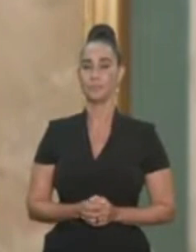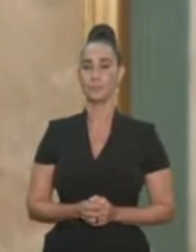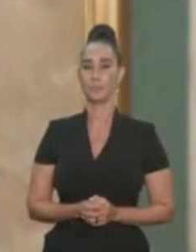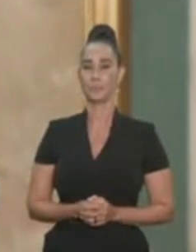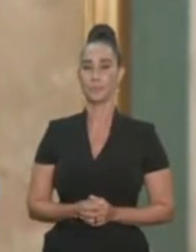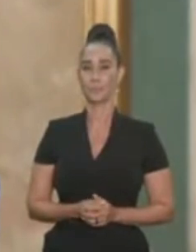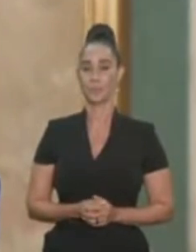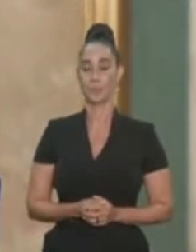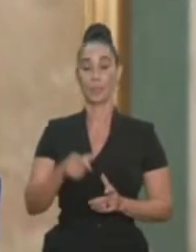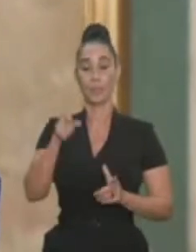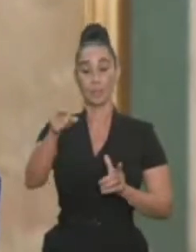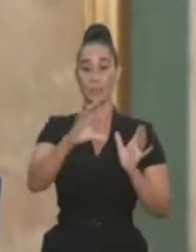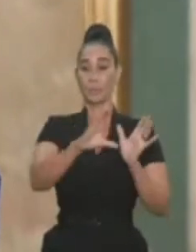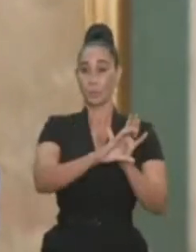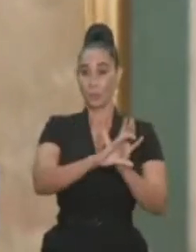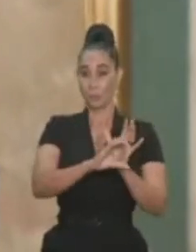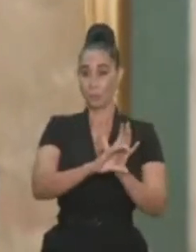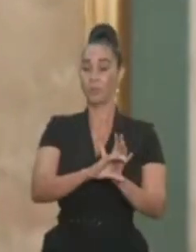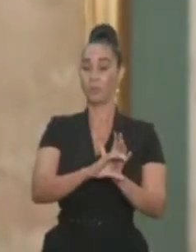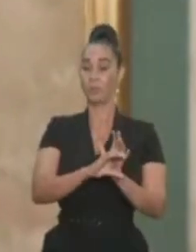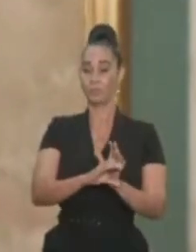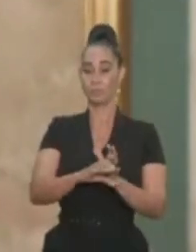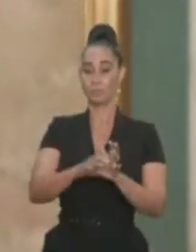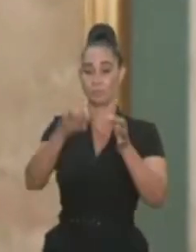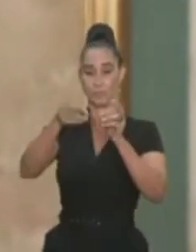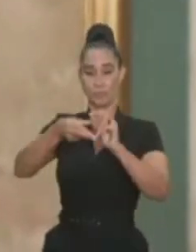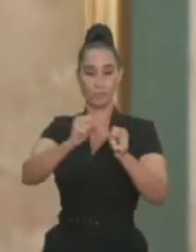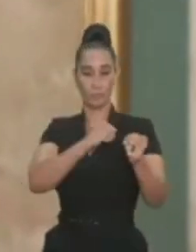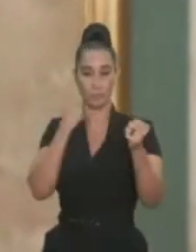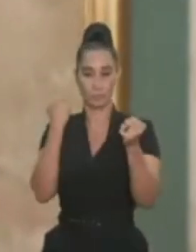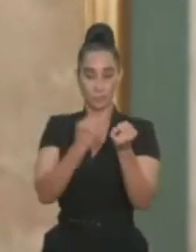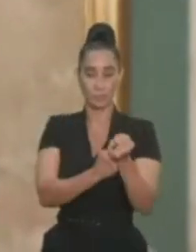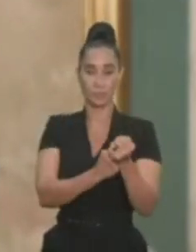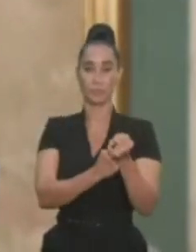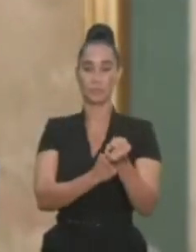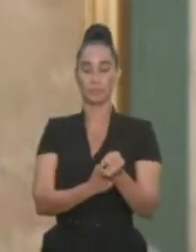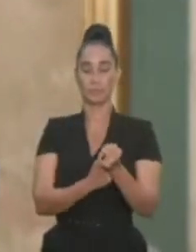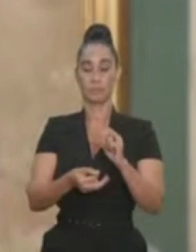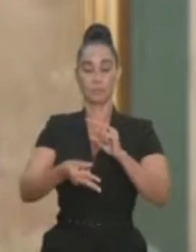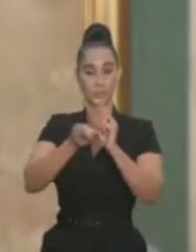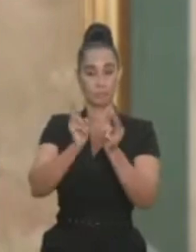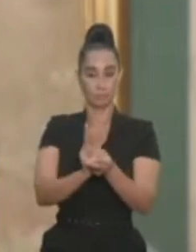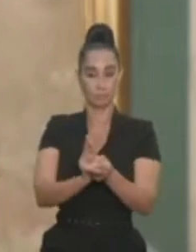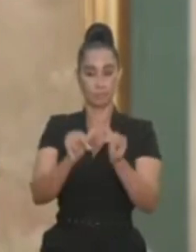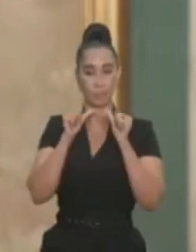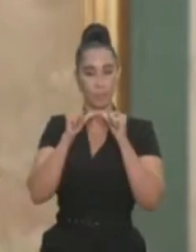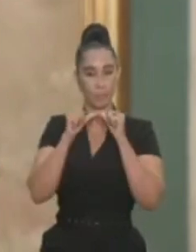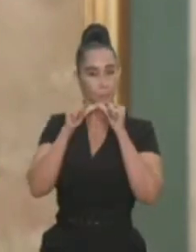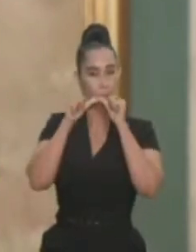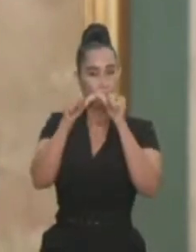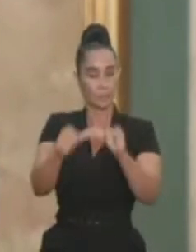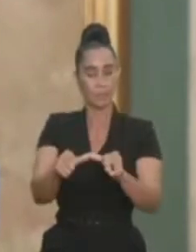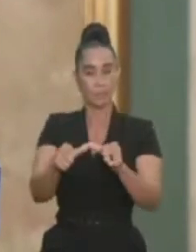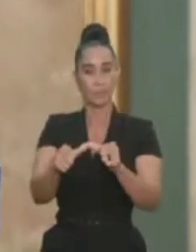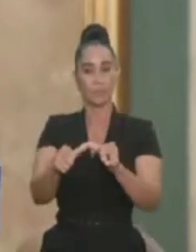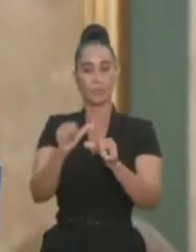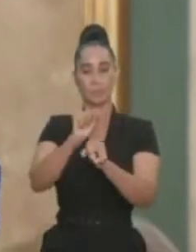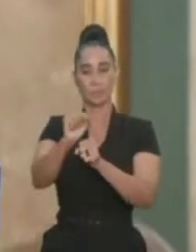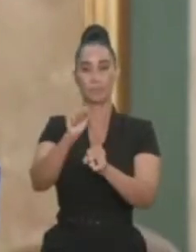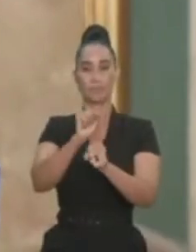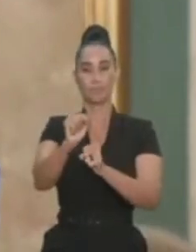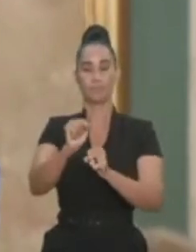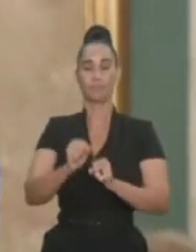Es un ejemplo de entereza, de resiliencia, de perseverancia y de